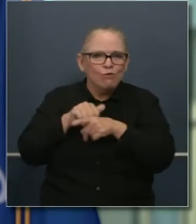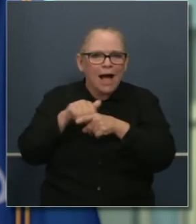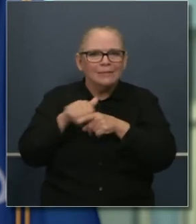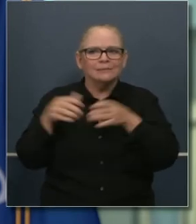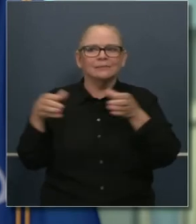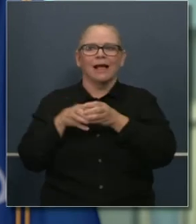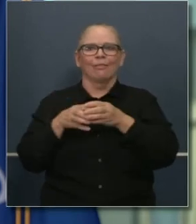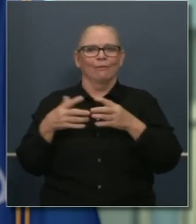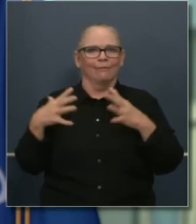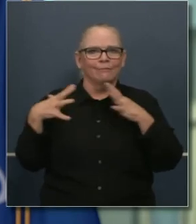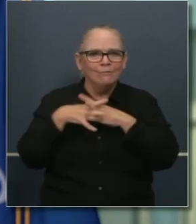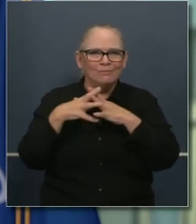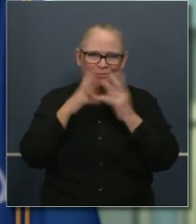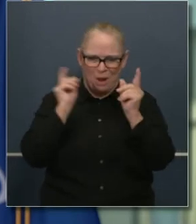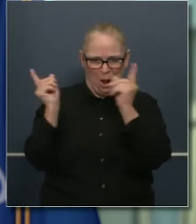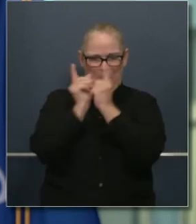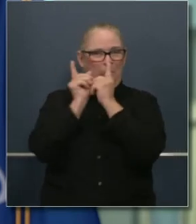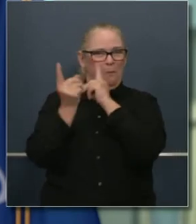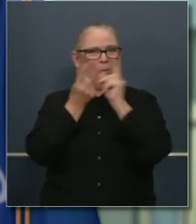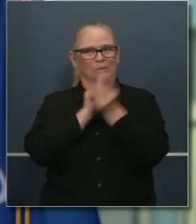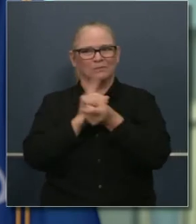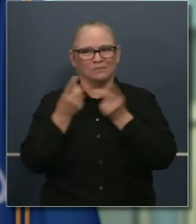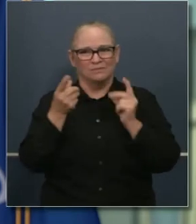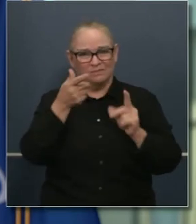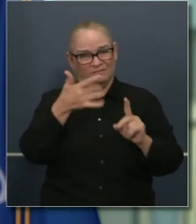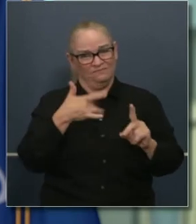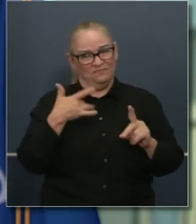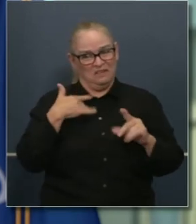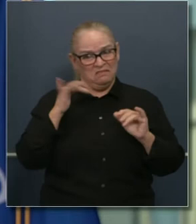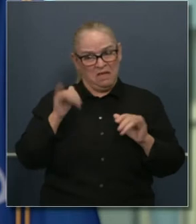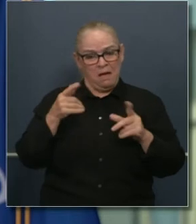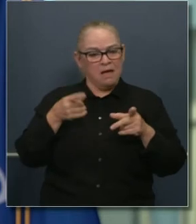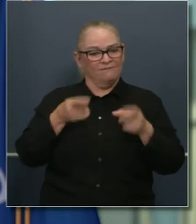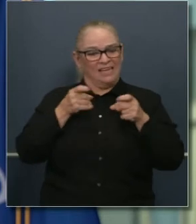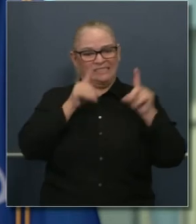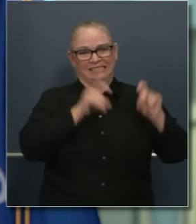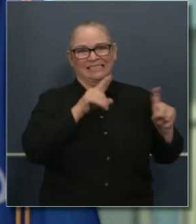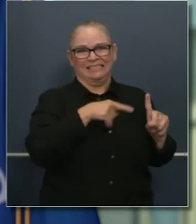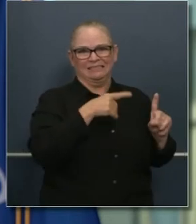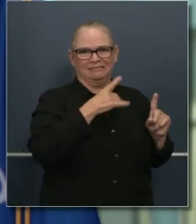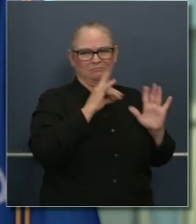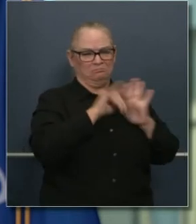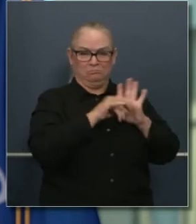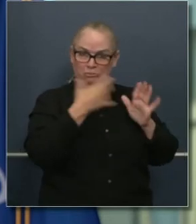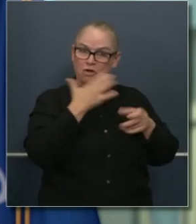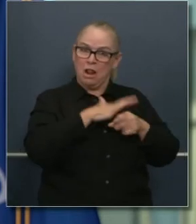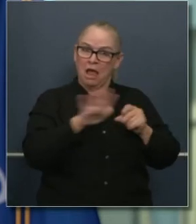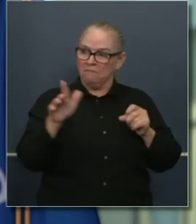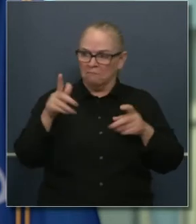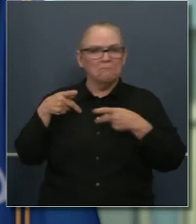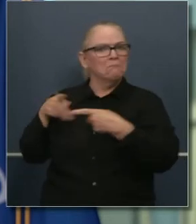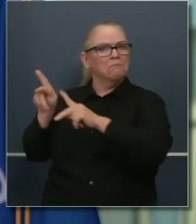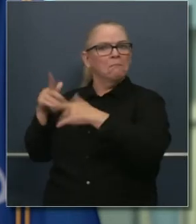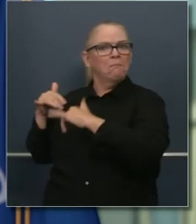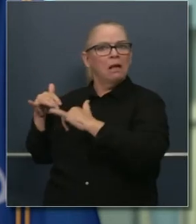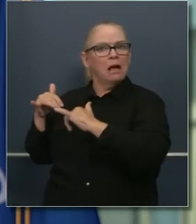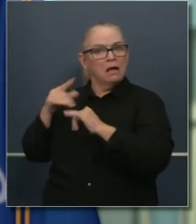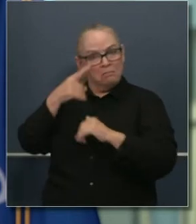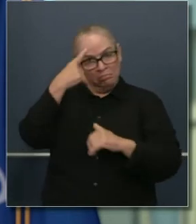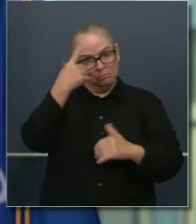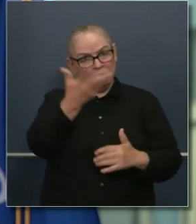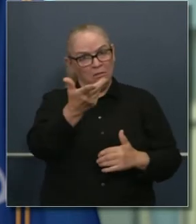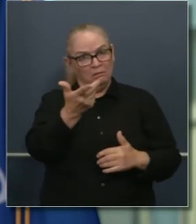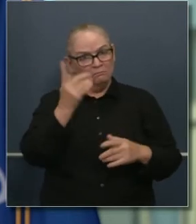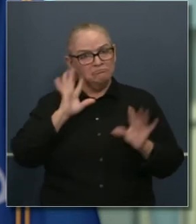prácticas que prevé usted va a haber un acuerdo de pruebas para que la fútbol